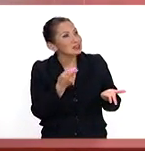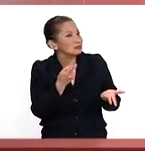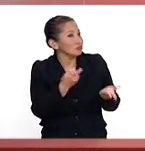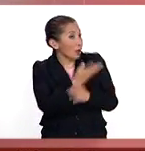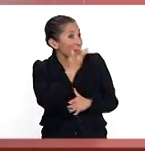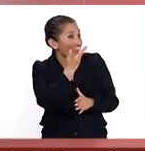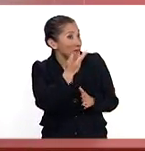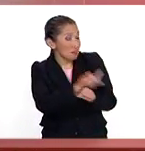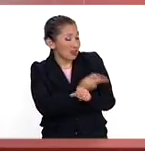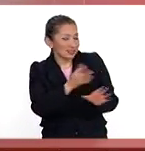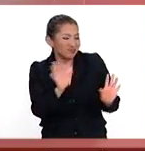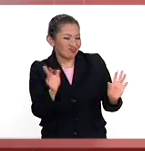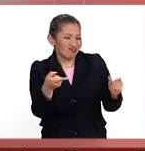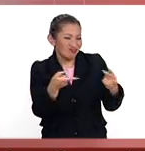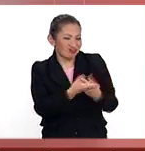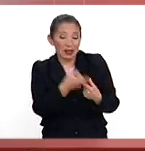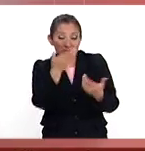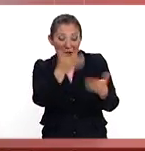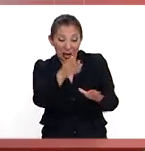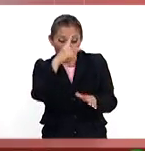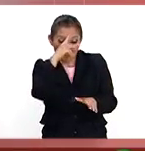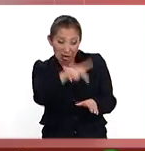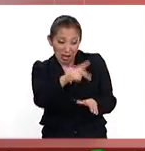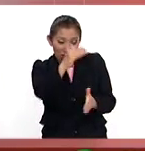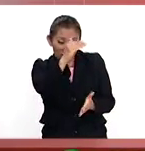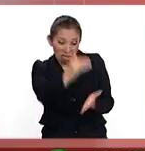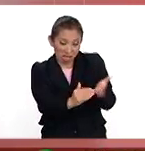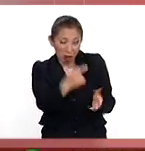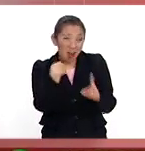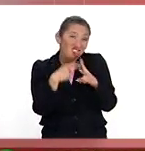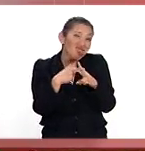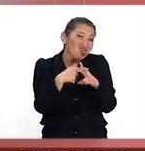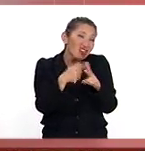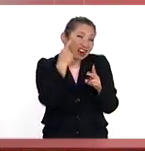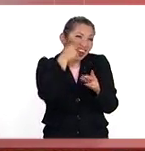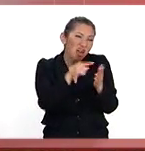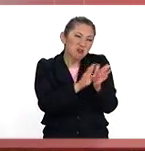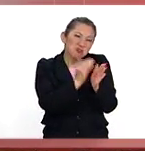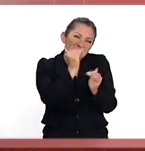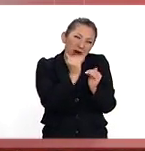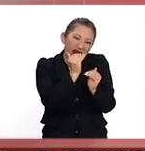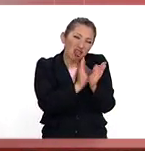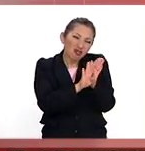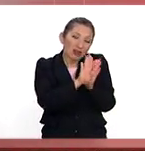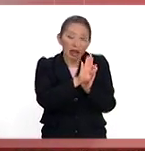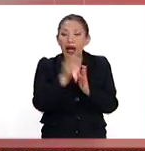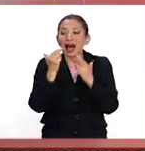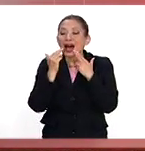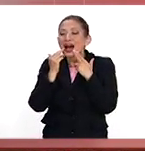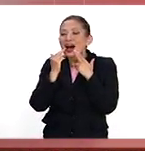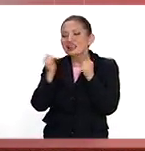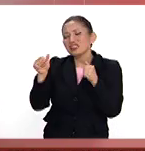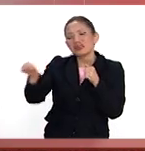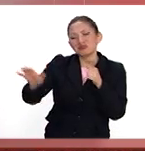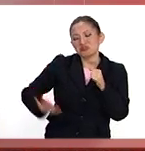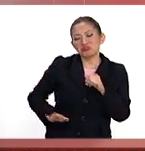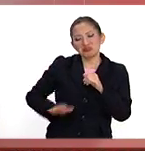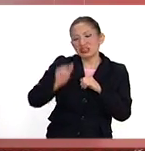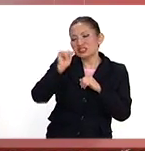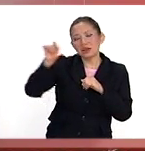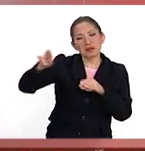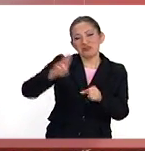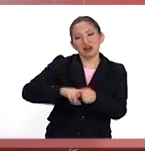nuevo que suceda, que de pronto el Banco de México reduzca las expectativas de crecimiento. Hacienda se ha caracterizado por